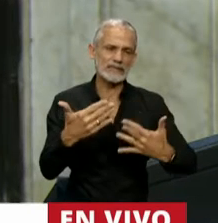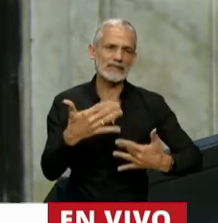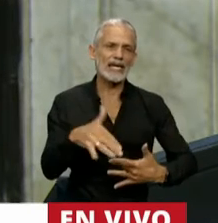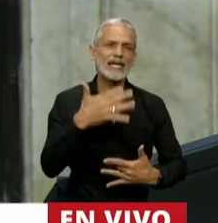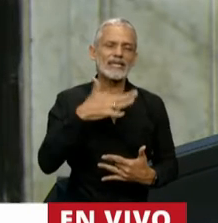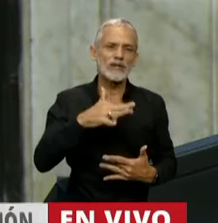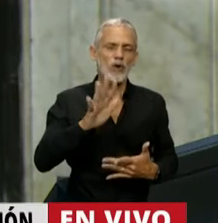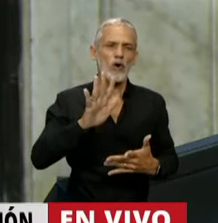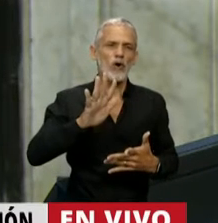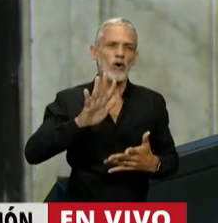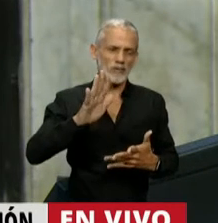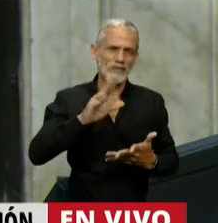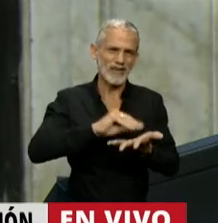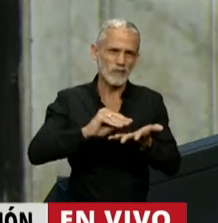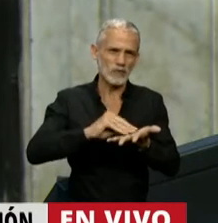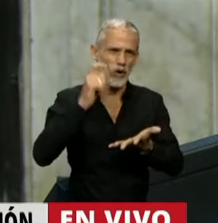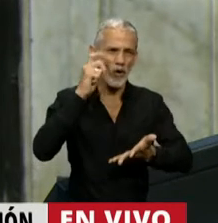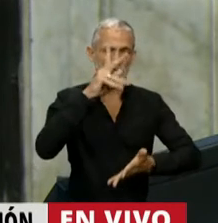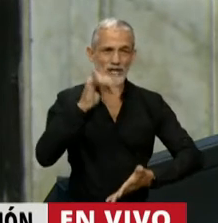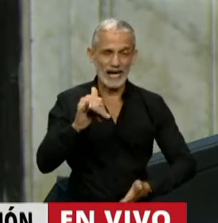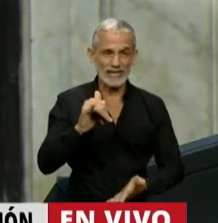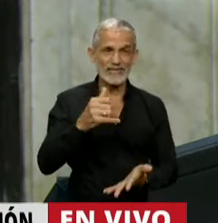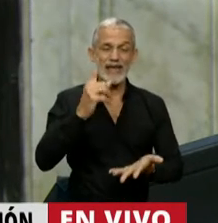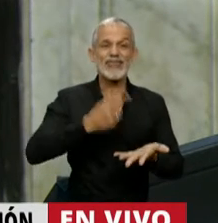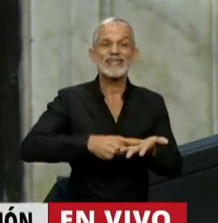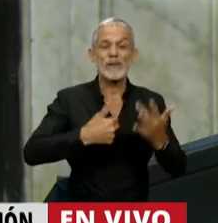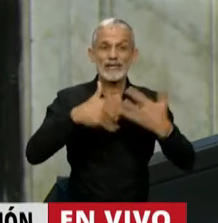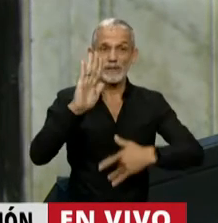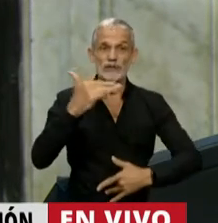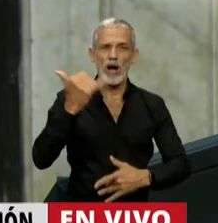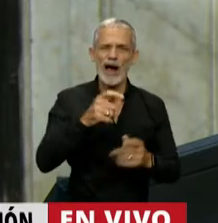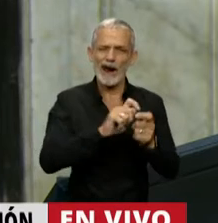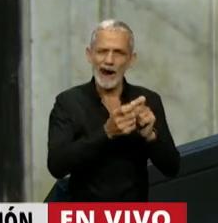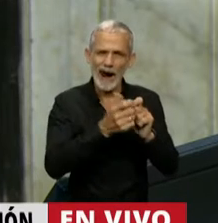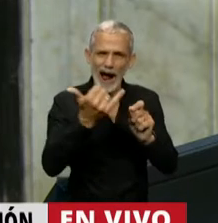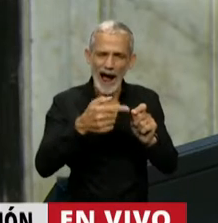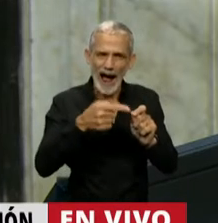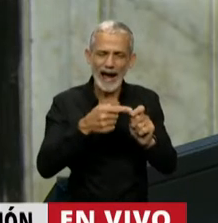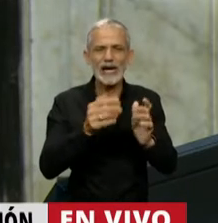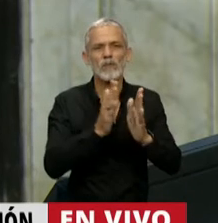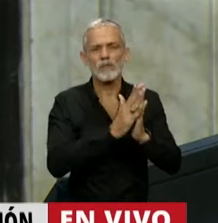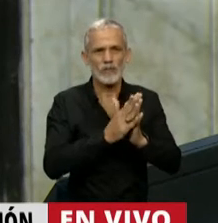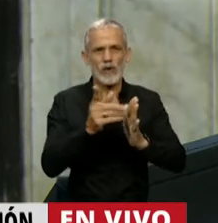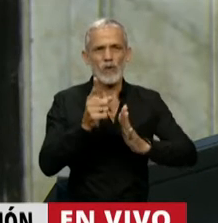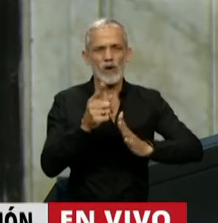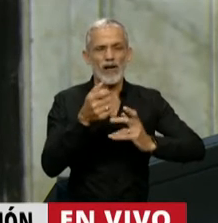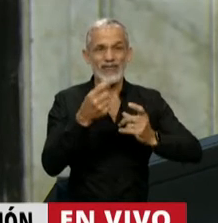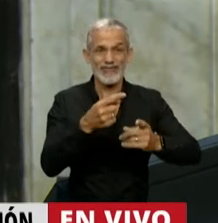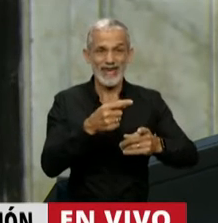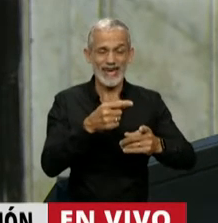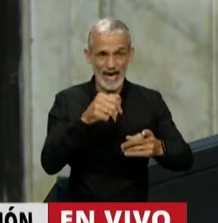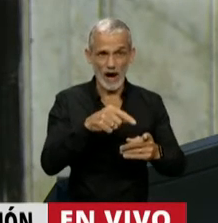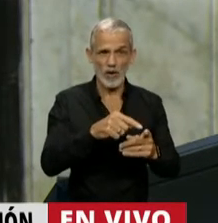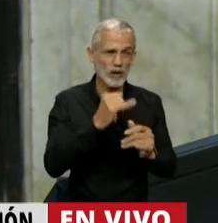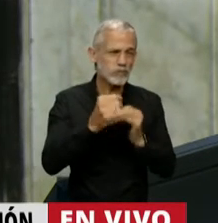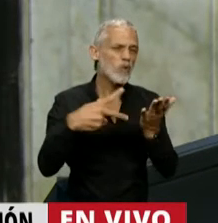diputado González, que hay en el dictamen de mayoría alguna modificación, que le conceda durante el tratamiento